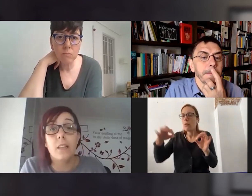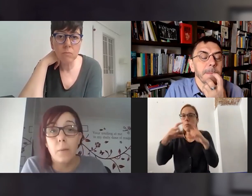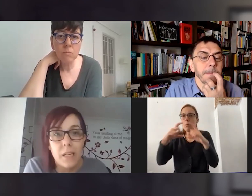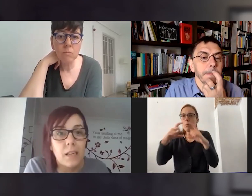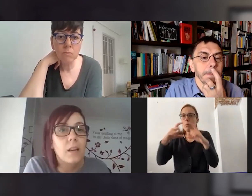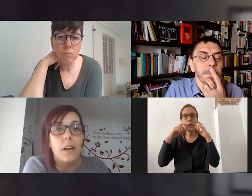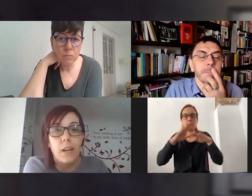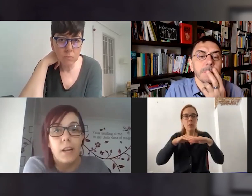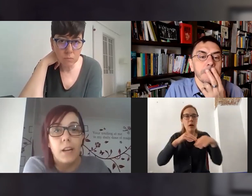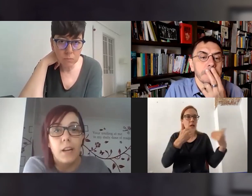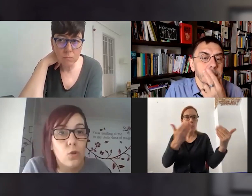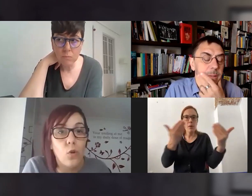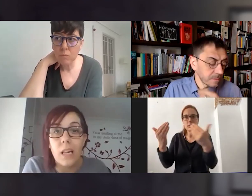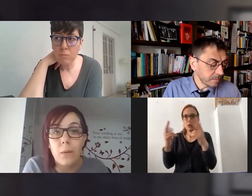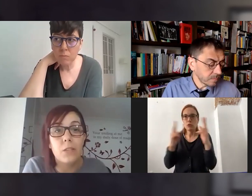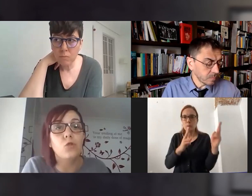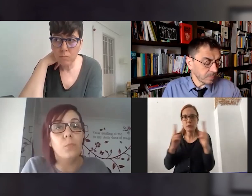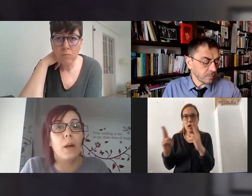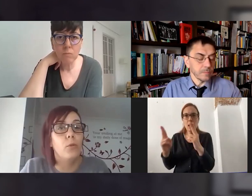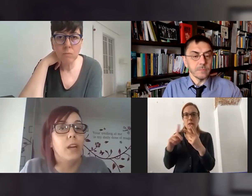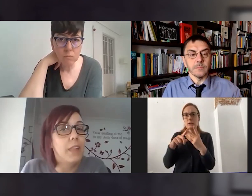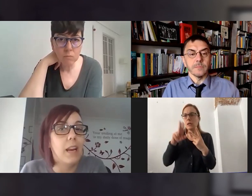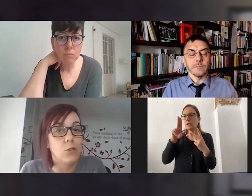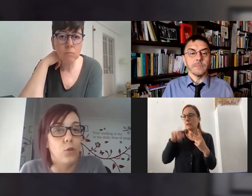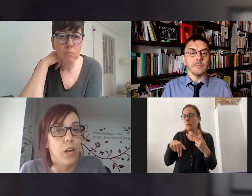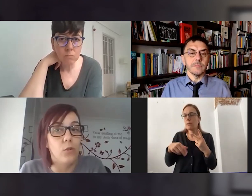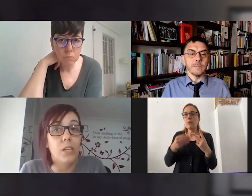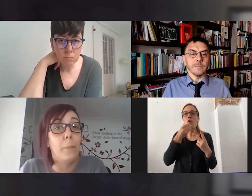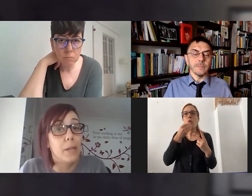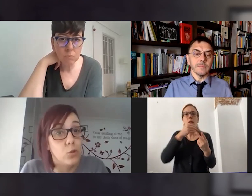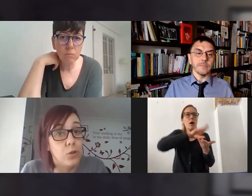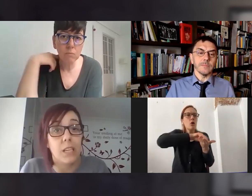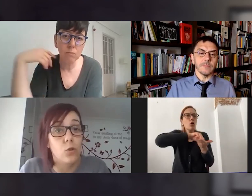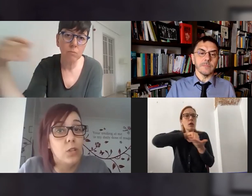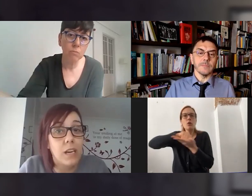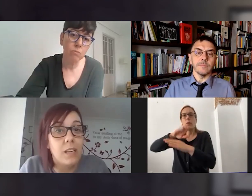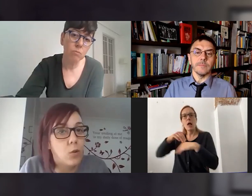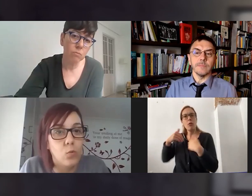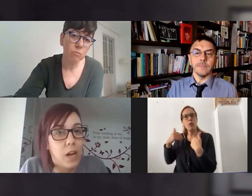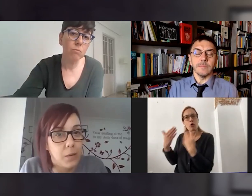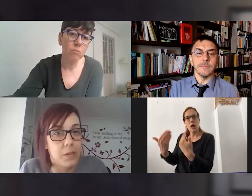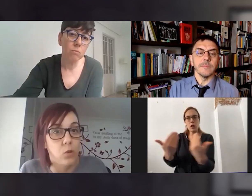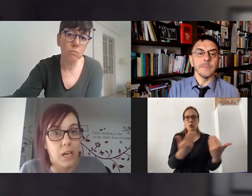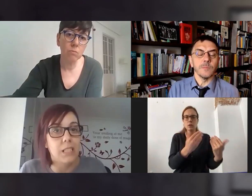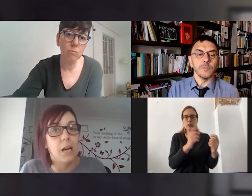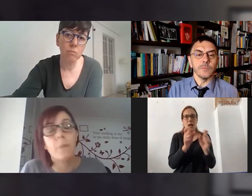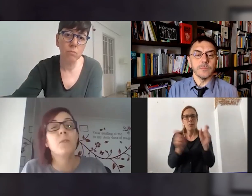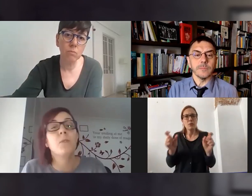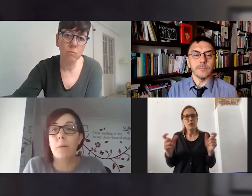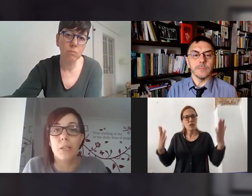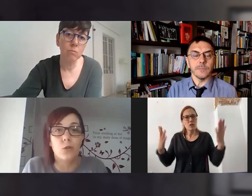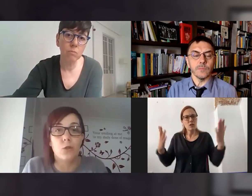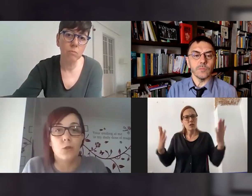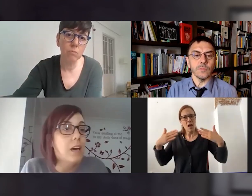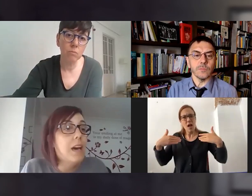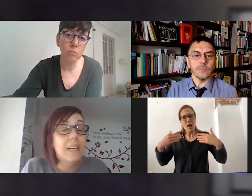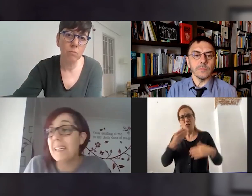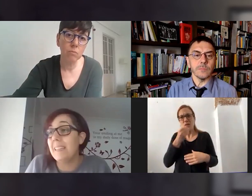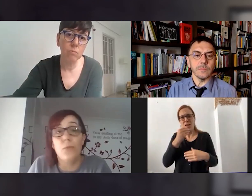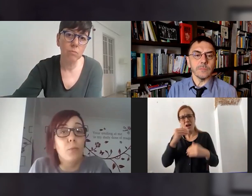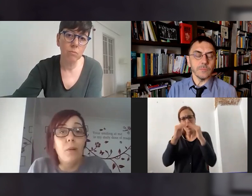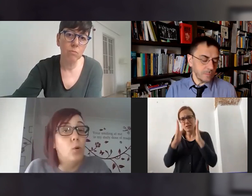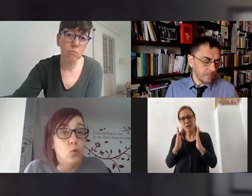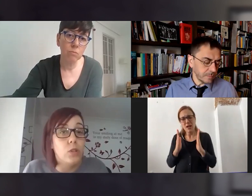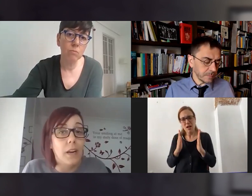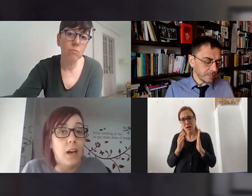hospitales, también recogiendo alimentos para poder hacer las donaciones a personas que no tenían ningún alimento en casa. Es decir, personas que